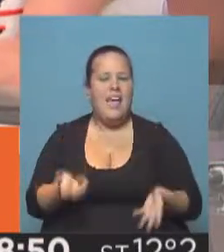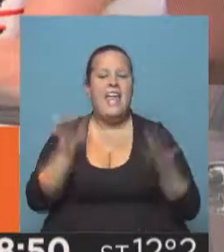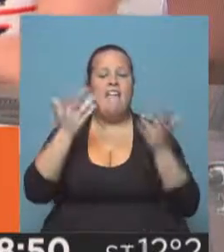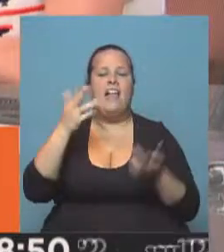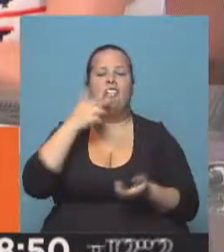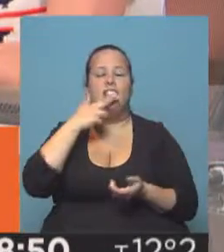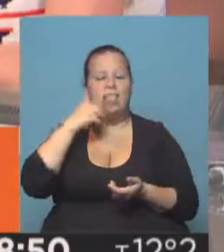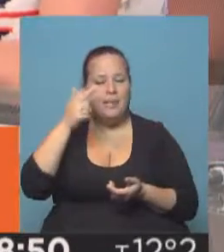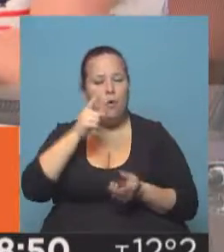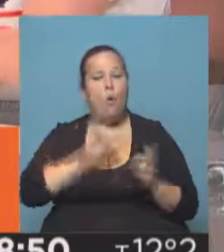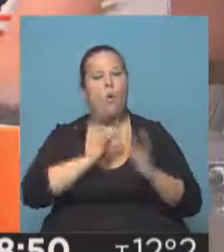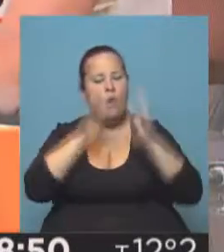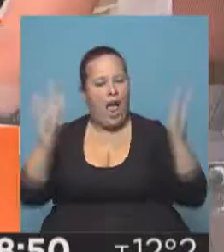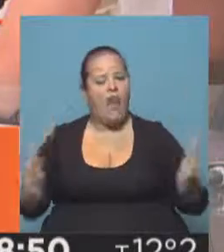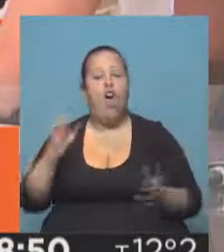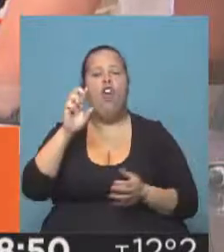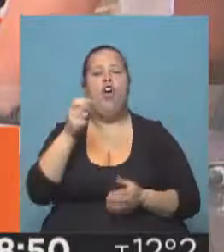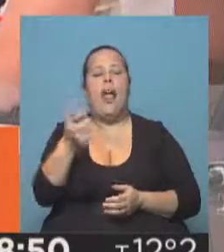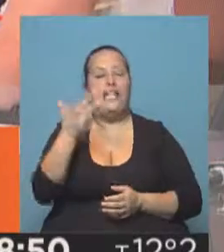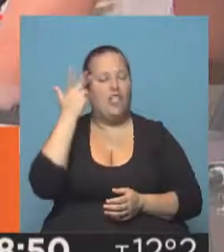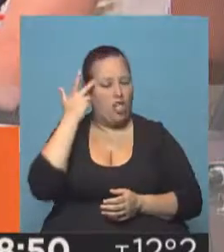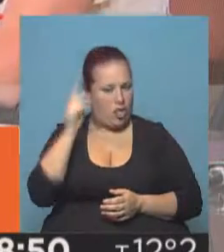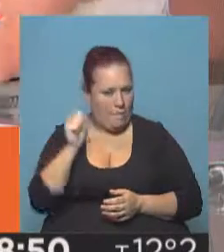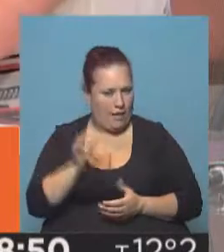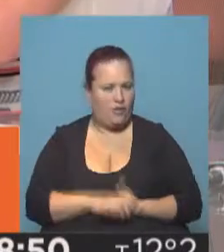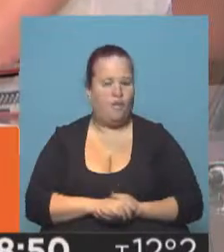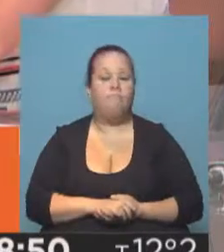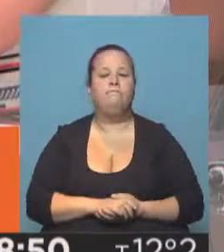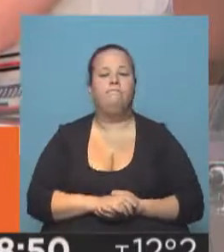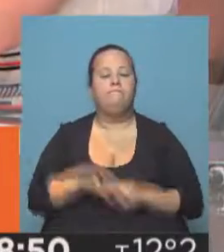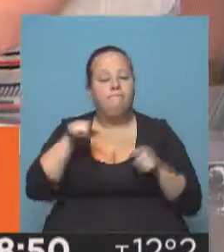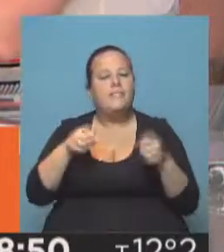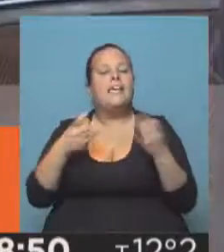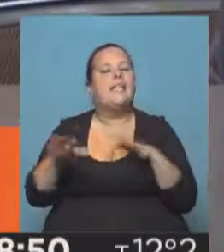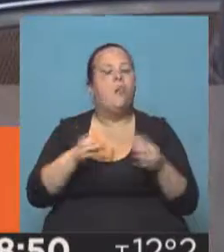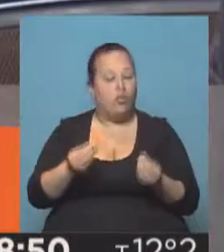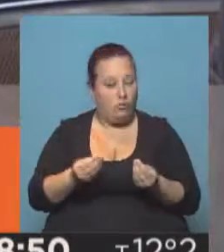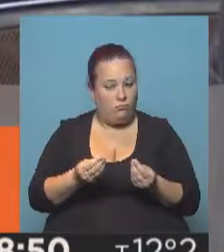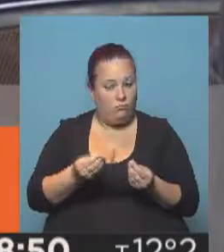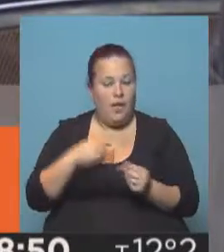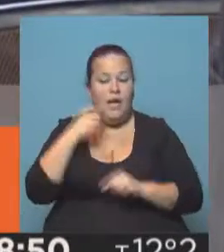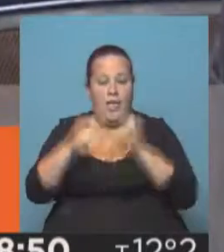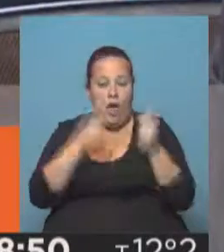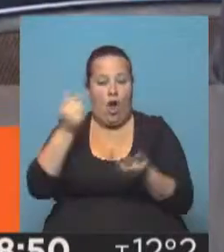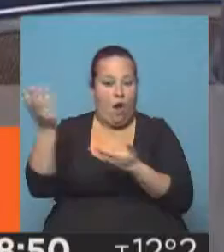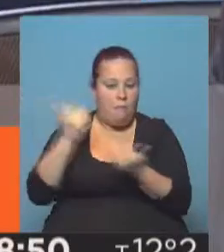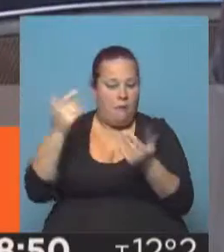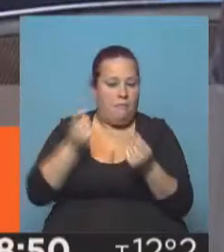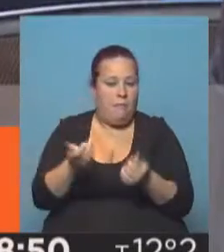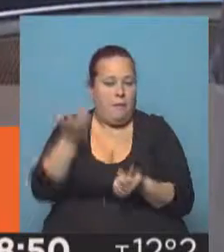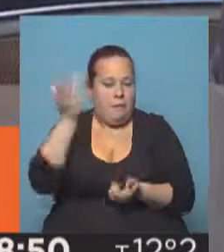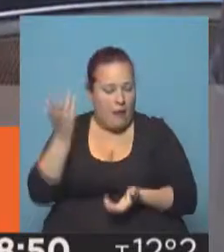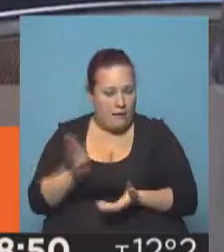17 anual y un dólar de casi 18 pesos. Escenario. La cuestión es que vamos a seguir comprando cosas y te siguen